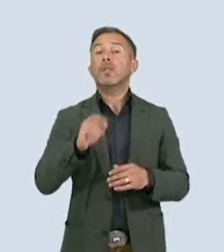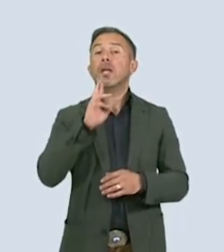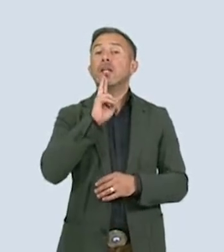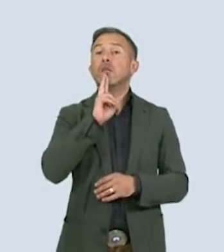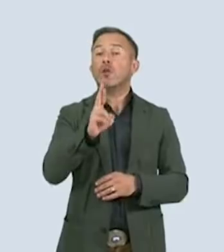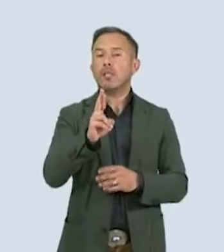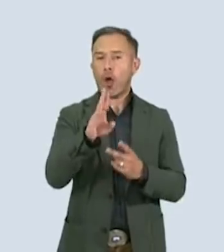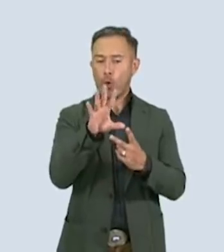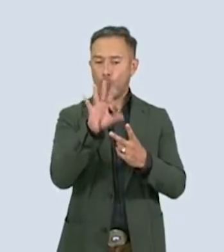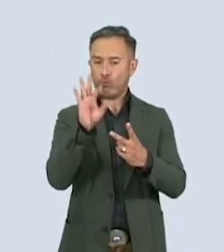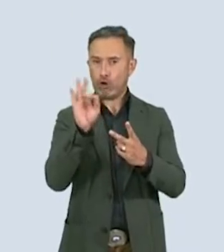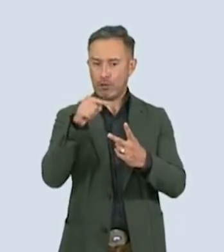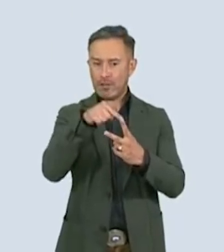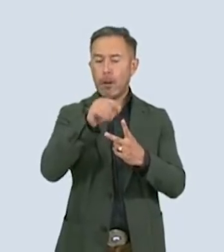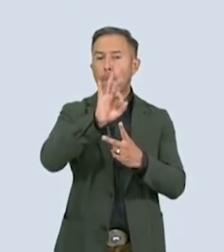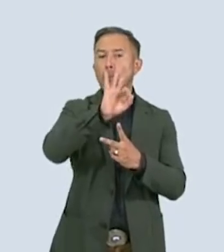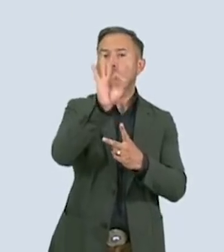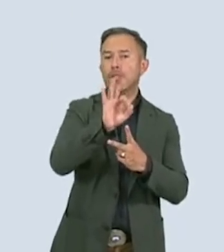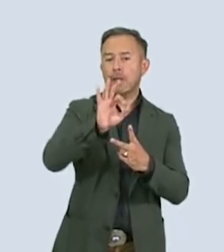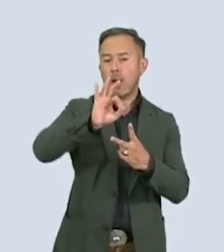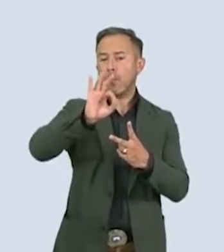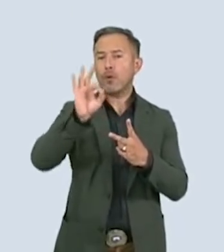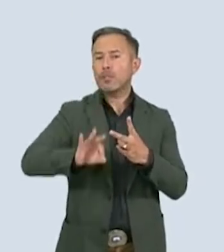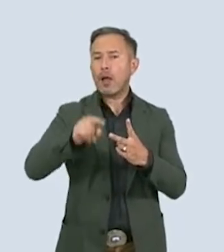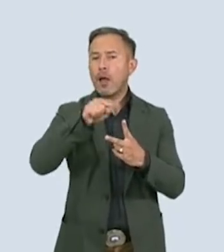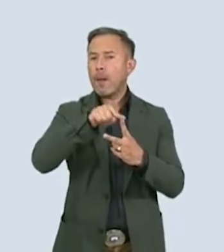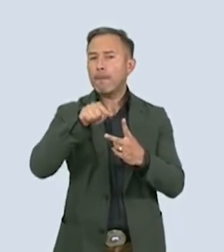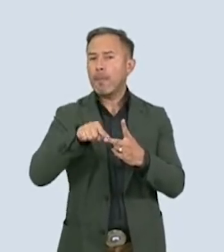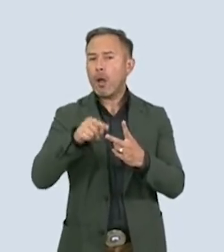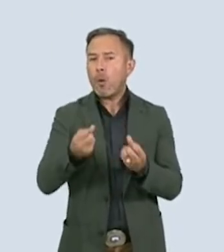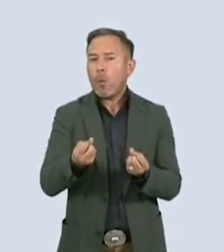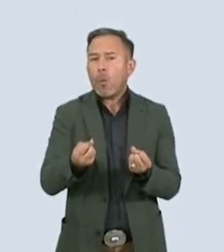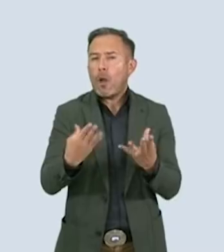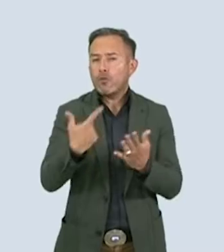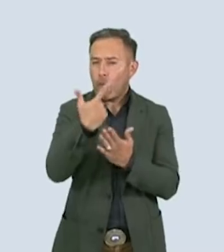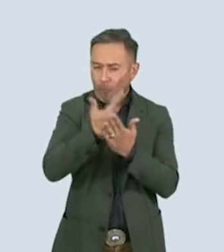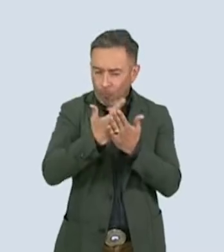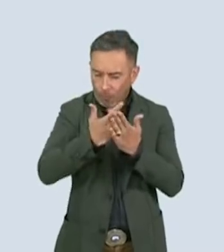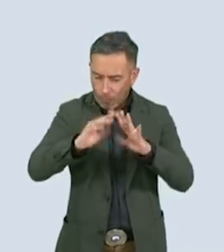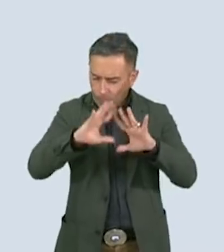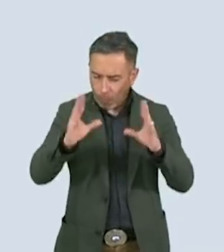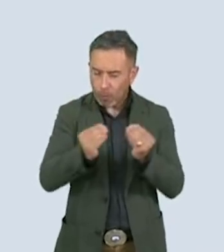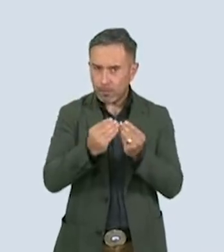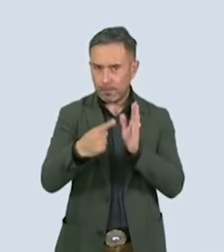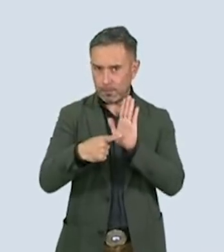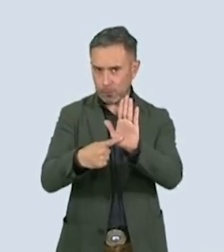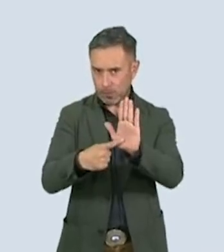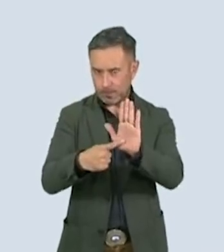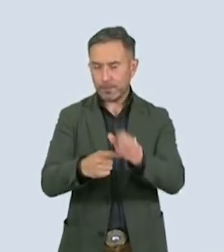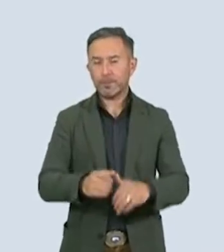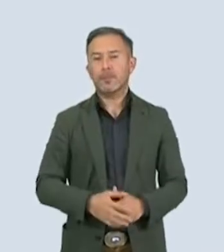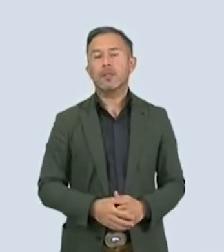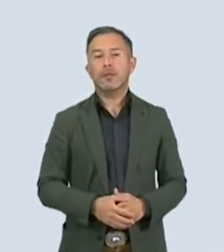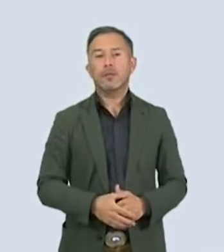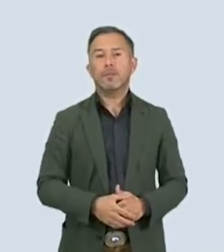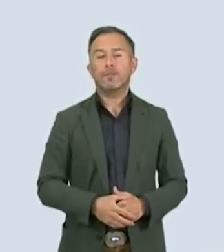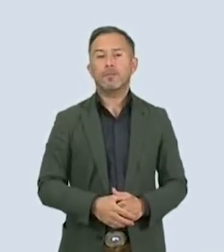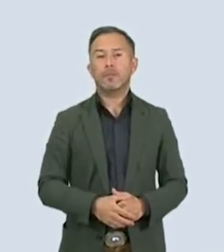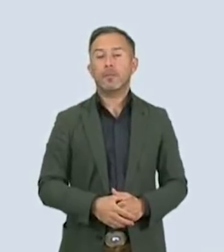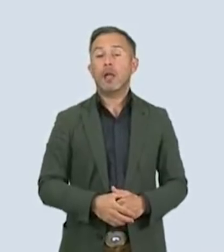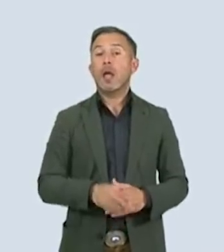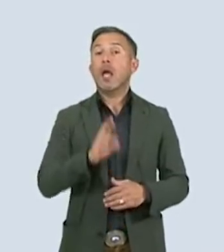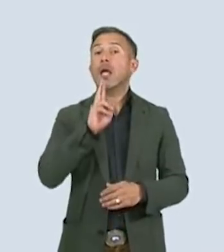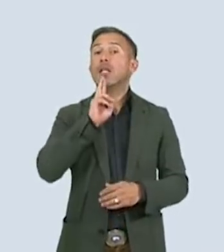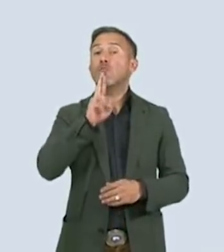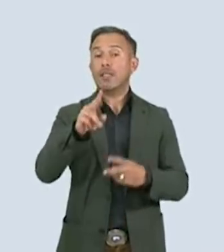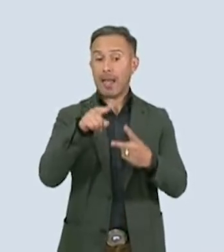de la revocación de mandato arroja los siguientes resultados en relación con la respuesta que se le